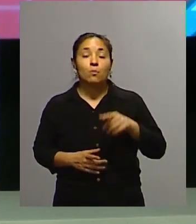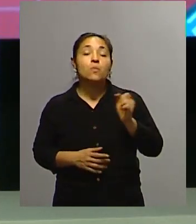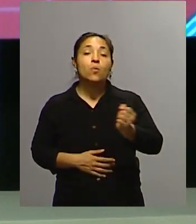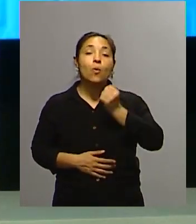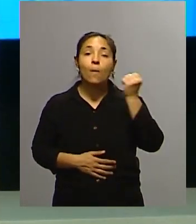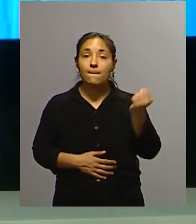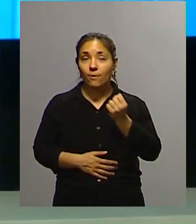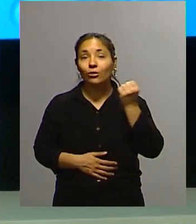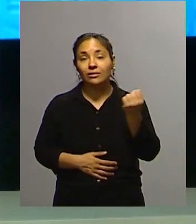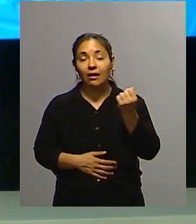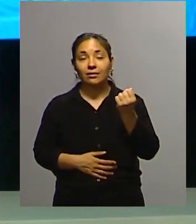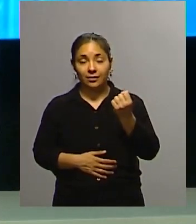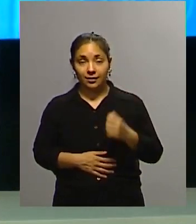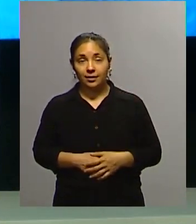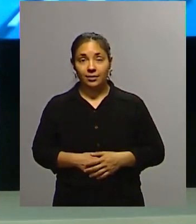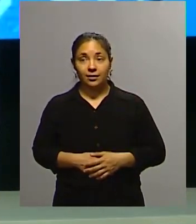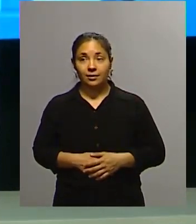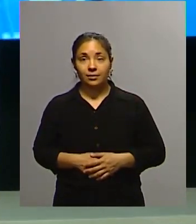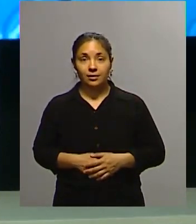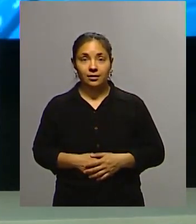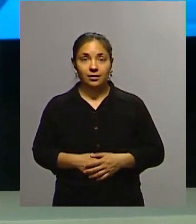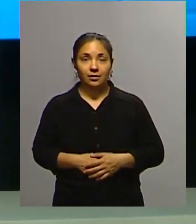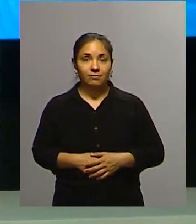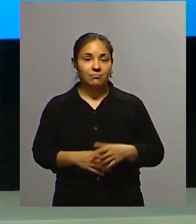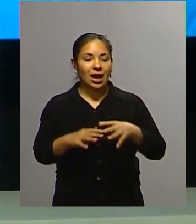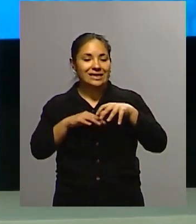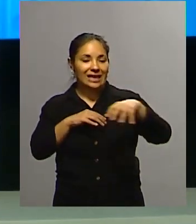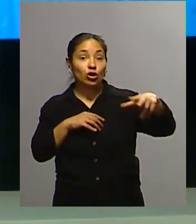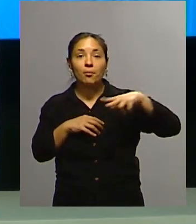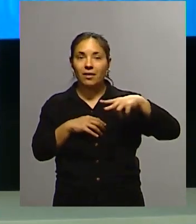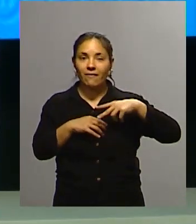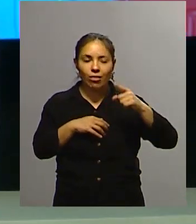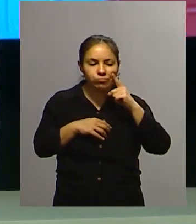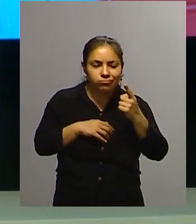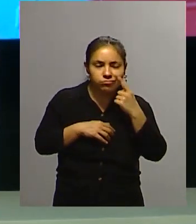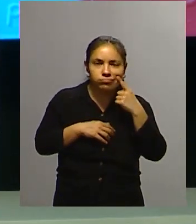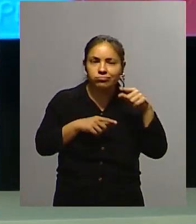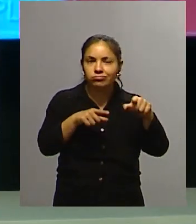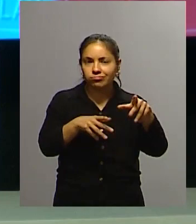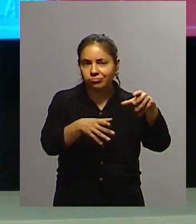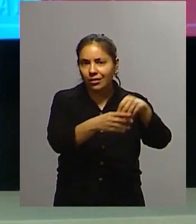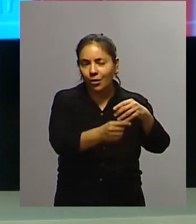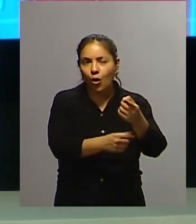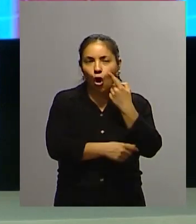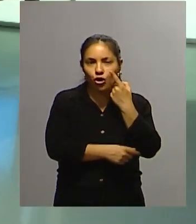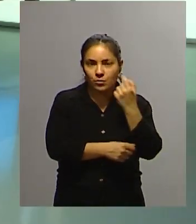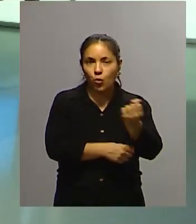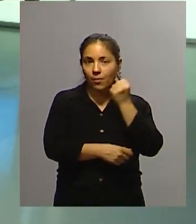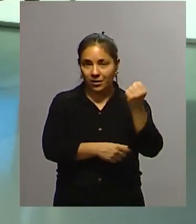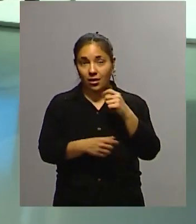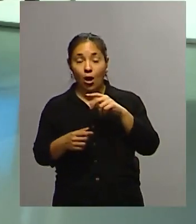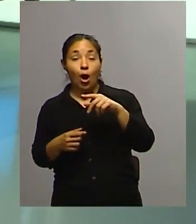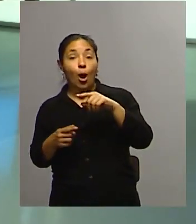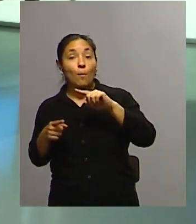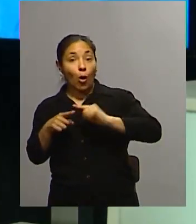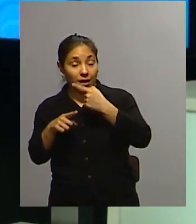importante y necesario conocer el sector privado, estar en el sector privado. La política necesita conocer